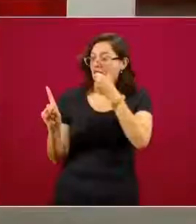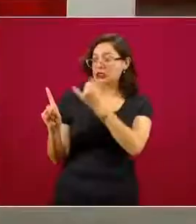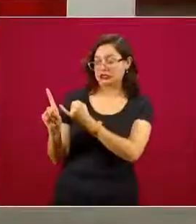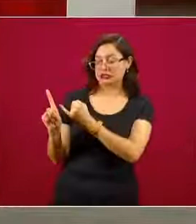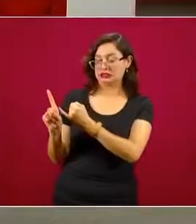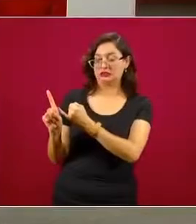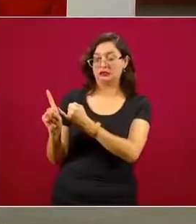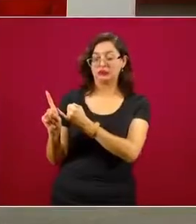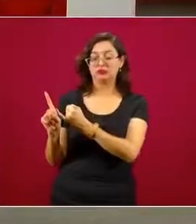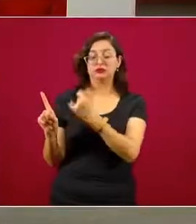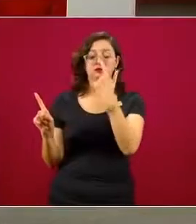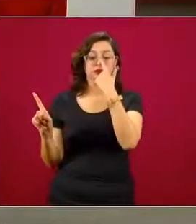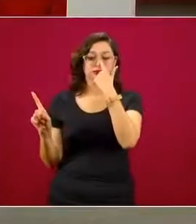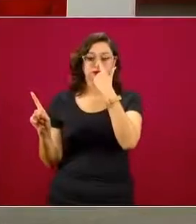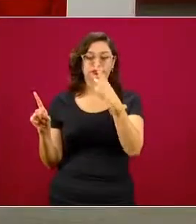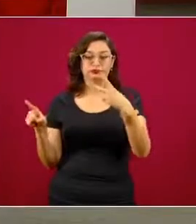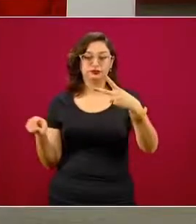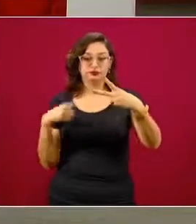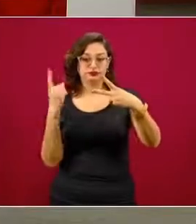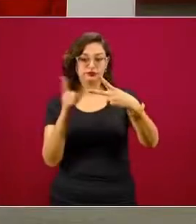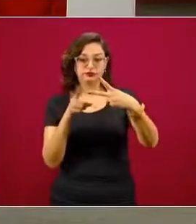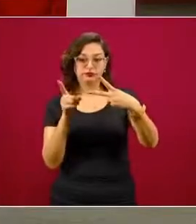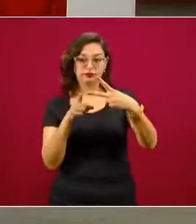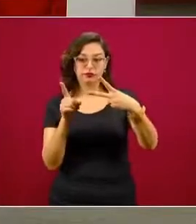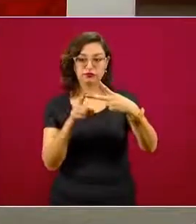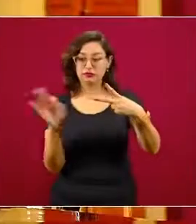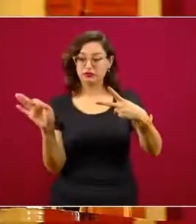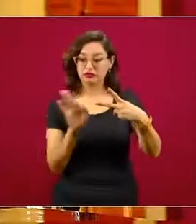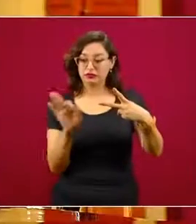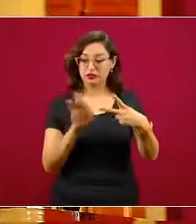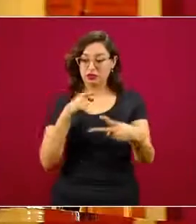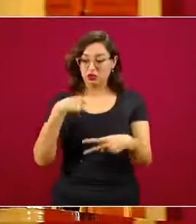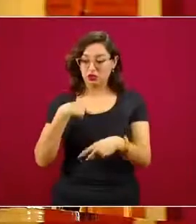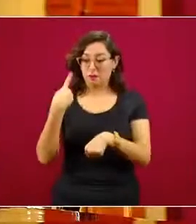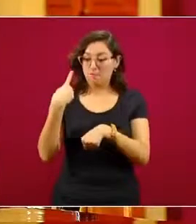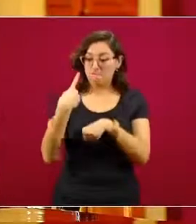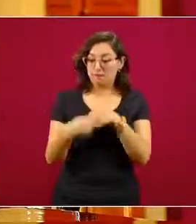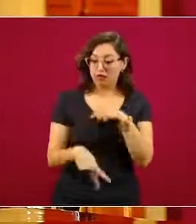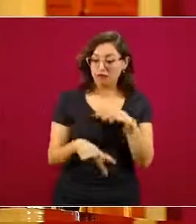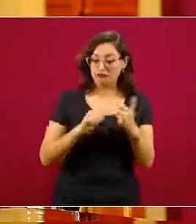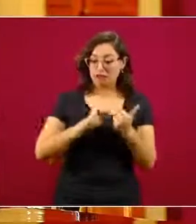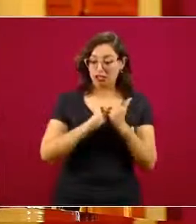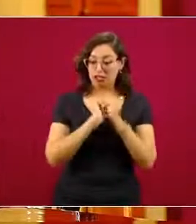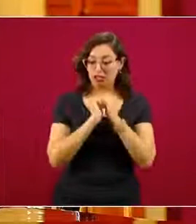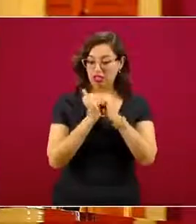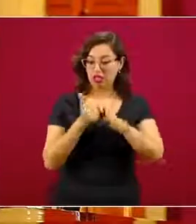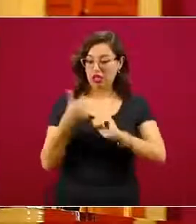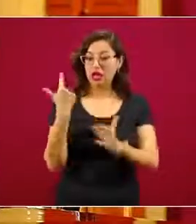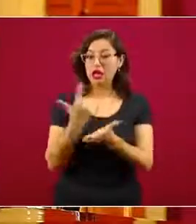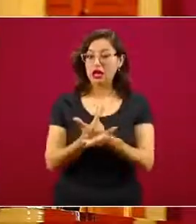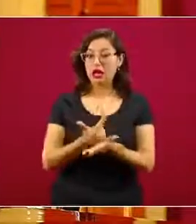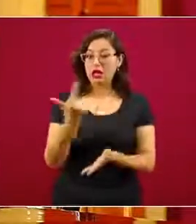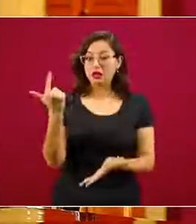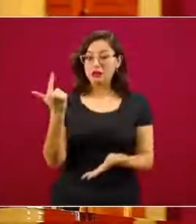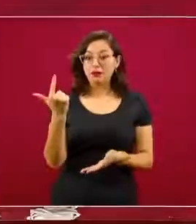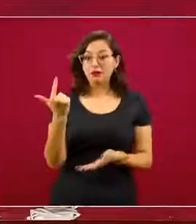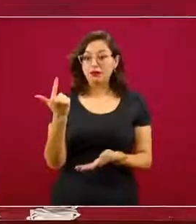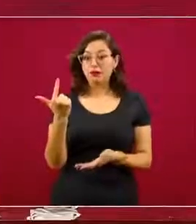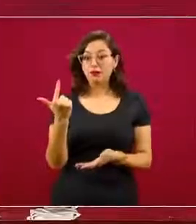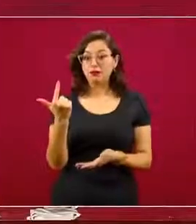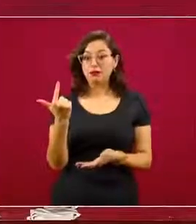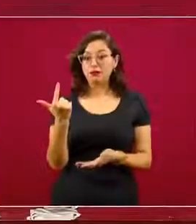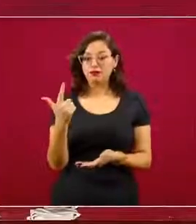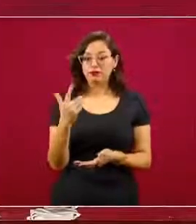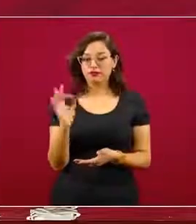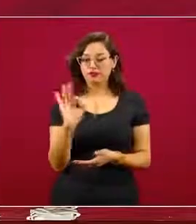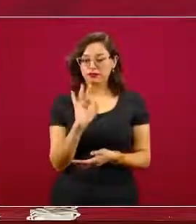segunda posibilidad es una persona que tiene algunos factores de riesgo y se puede complicar. Ahí puedo preferir, aún en ausencia